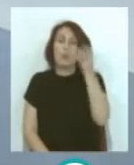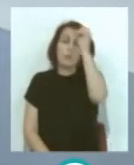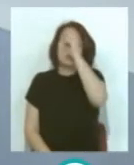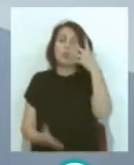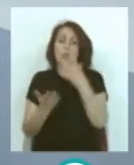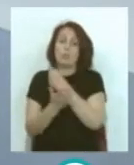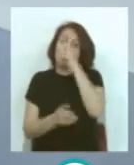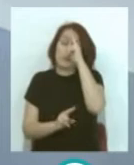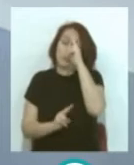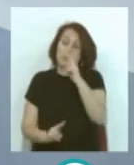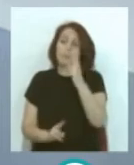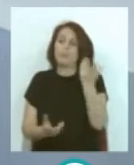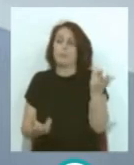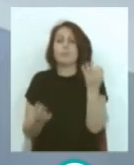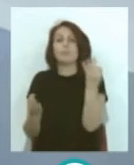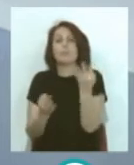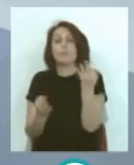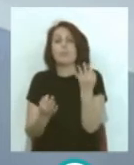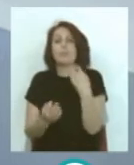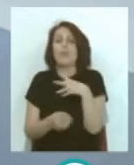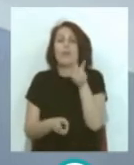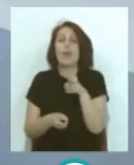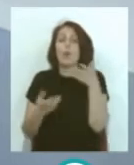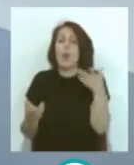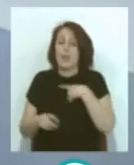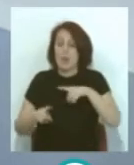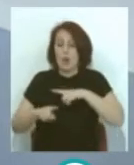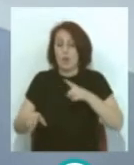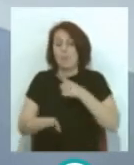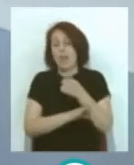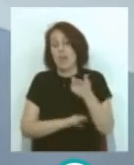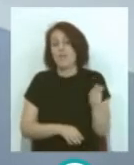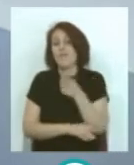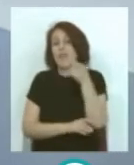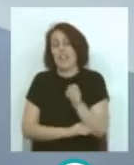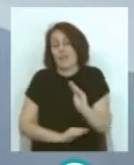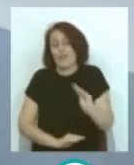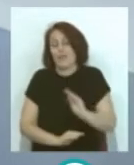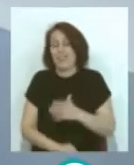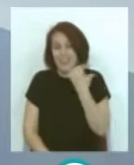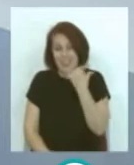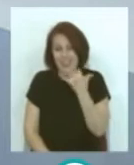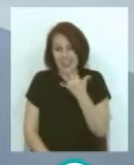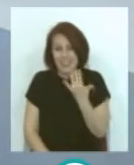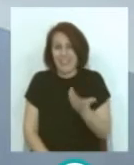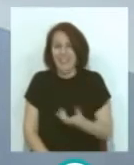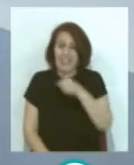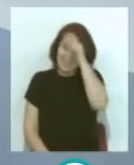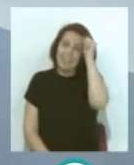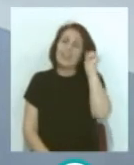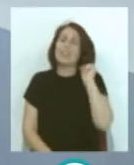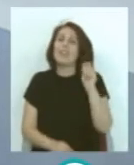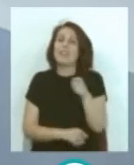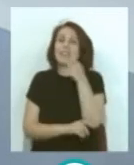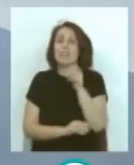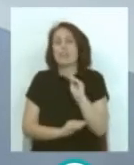son respetables. Lo que pasa es que la que vale es la del entrenador. Con su varita. Entonces, el Álvaro con su varita dice